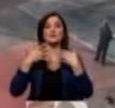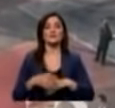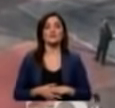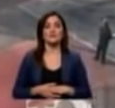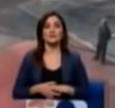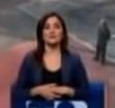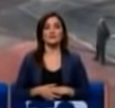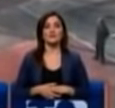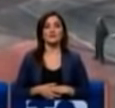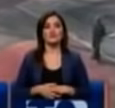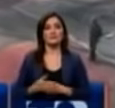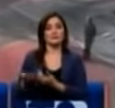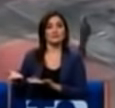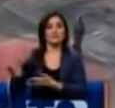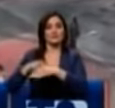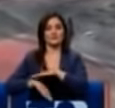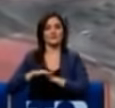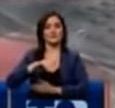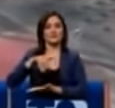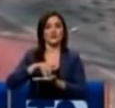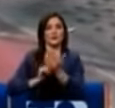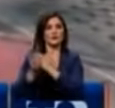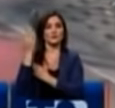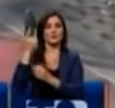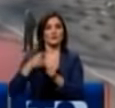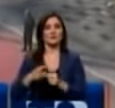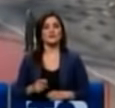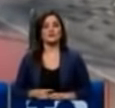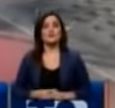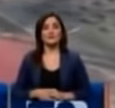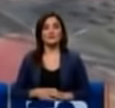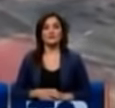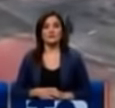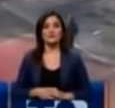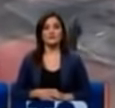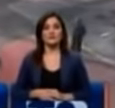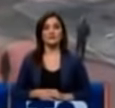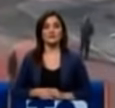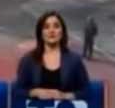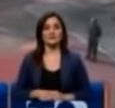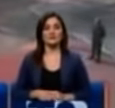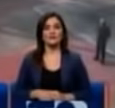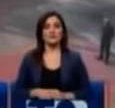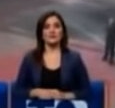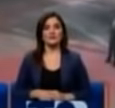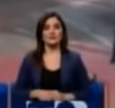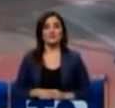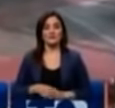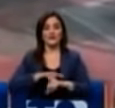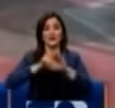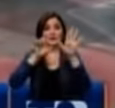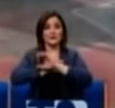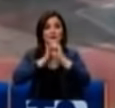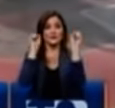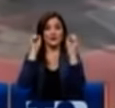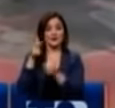de San Blas, el ingreso al centro colonial de la capital, una imagen amplia, aquí ya a esta hora, cuando veíamos a las 6 de la mañana